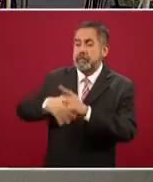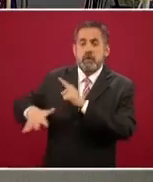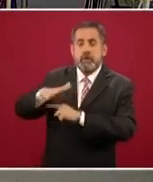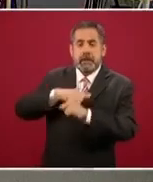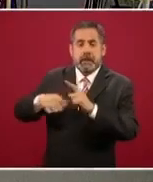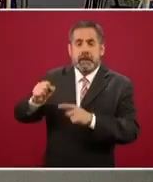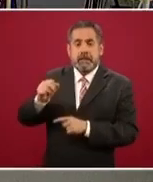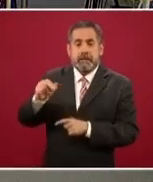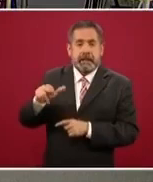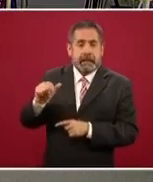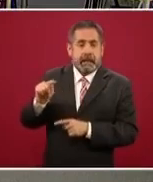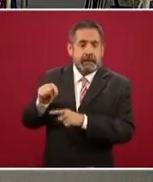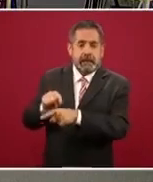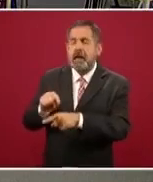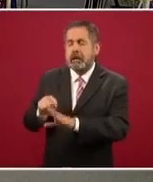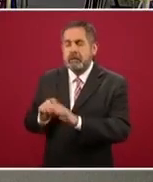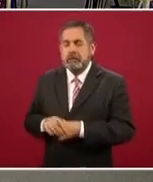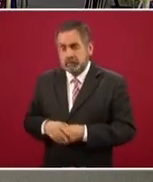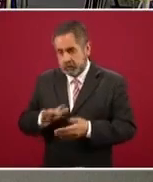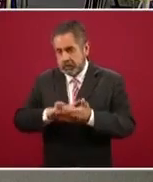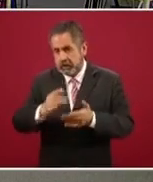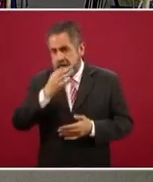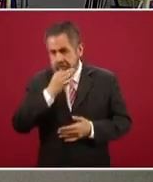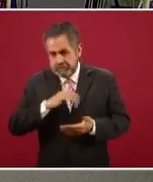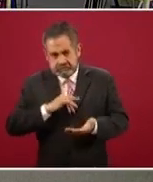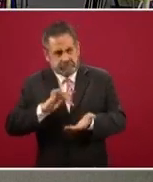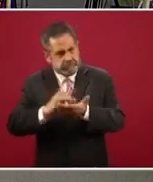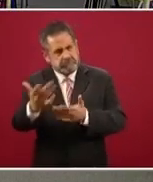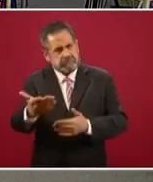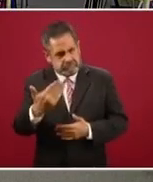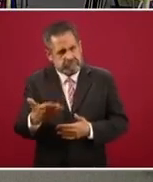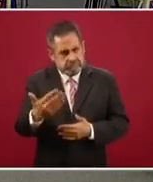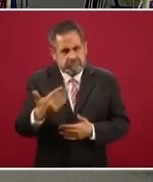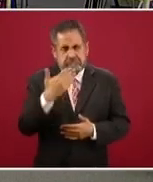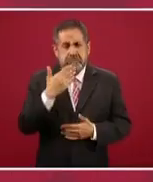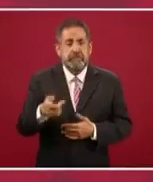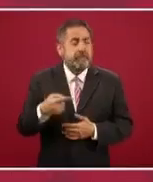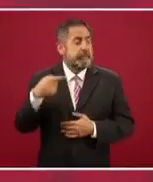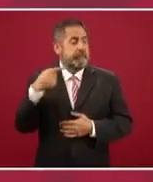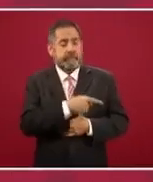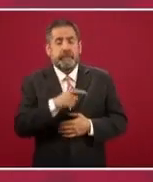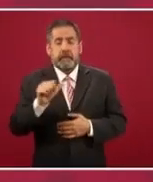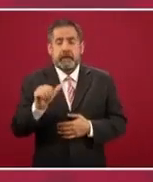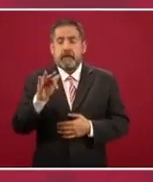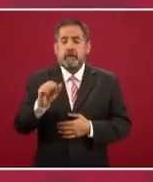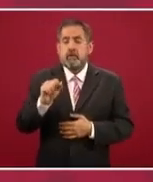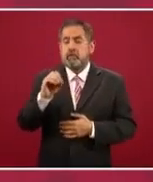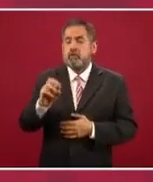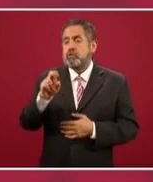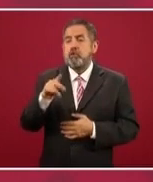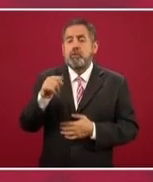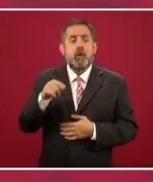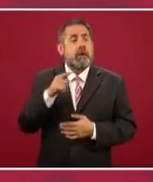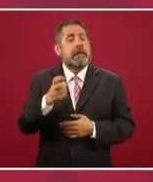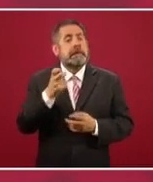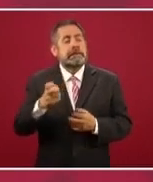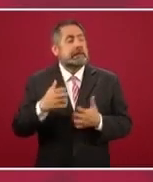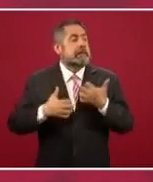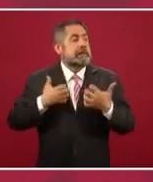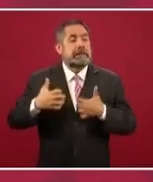Ambiente. Yo le agradezco mucho a Alfonso Romo, eso es lo que les da mucho